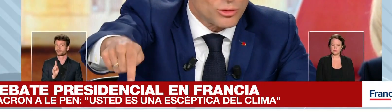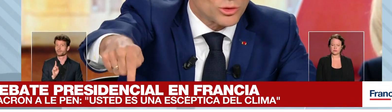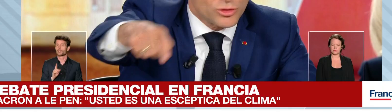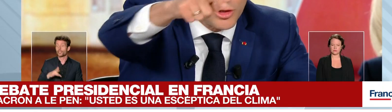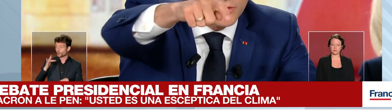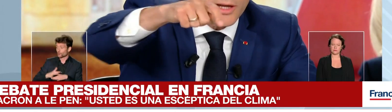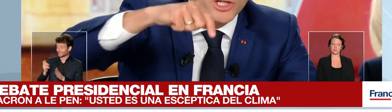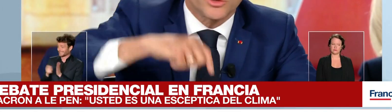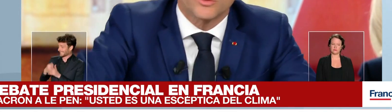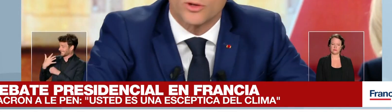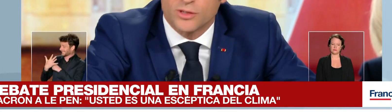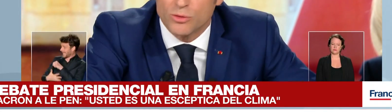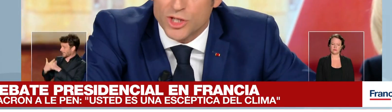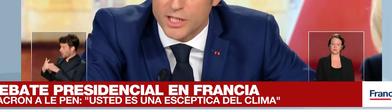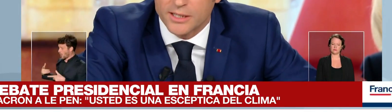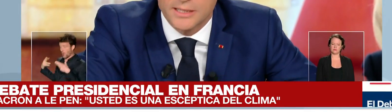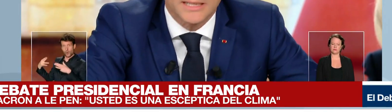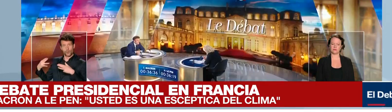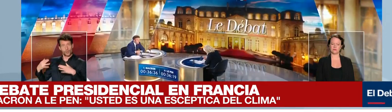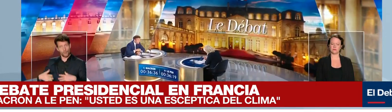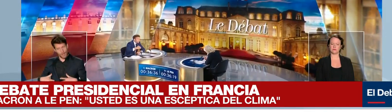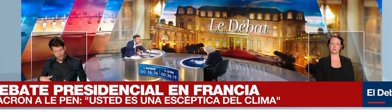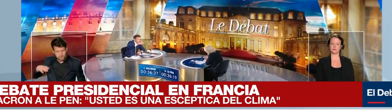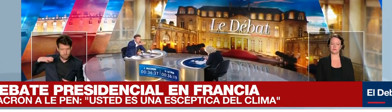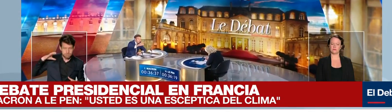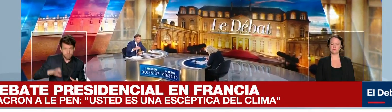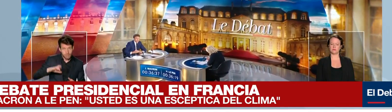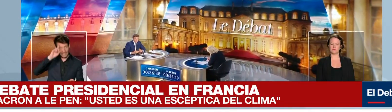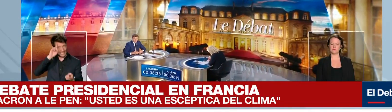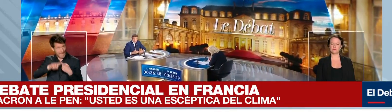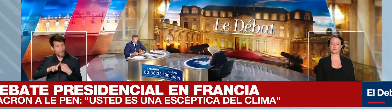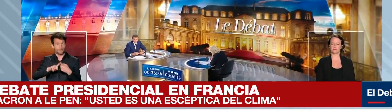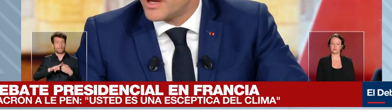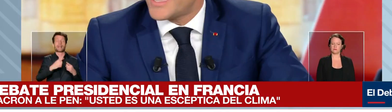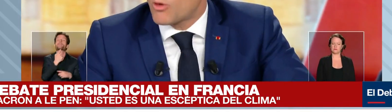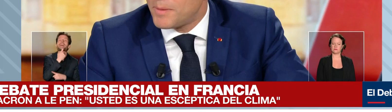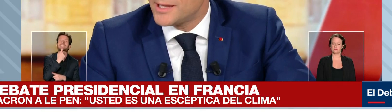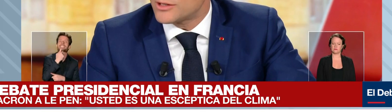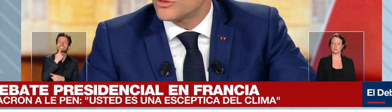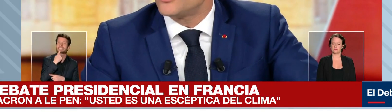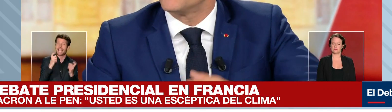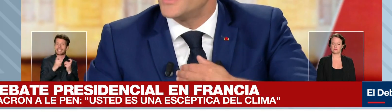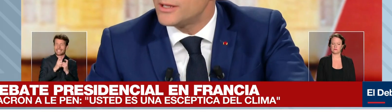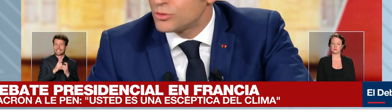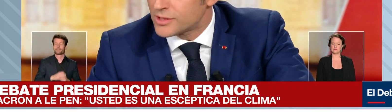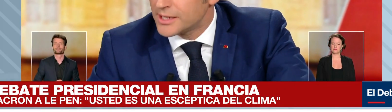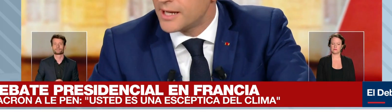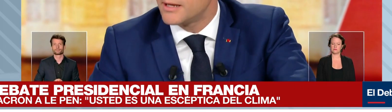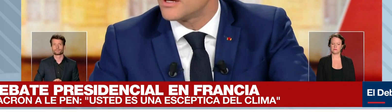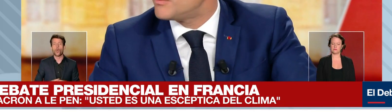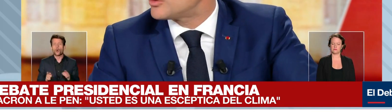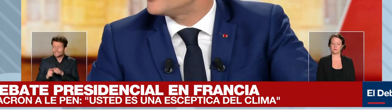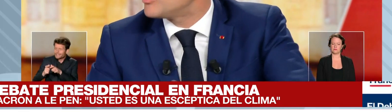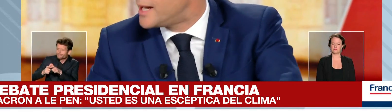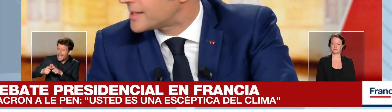pusimos varias empresas en Hauts-de-France de baterías eléctricas y queremos desarrollar eso y también acompañar la